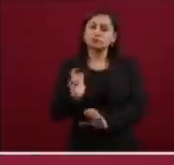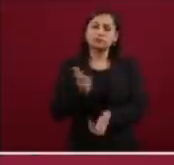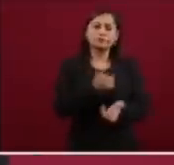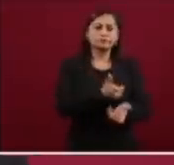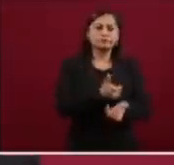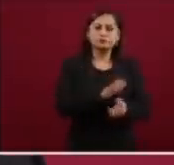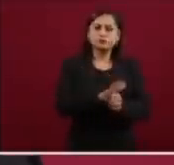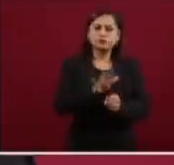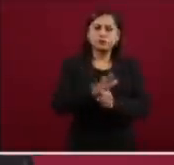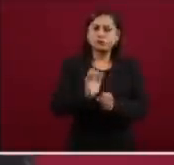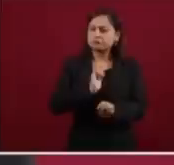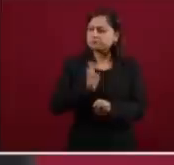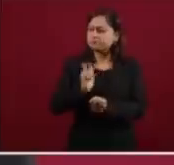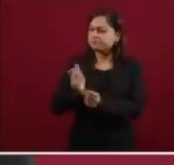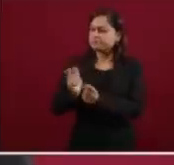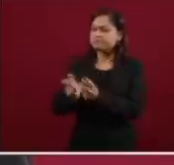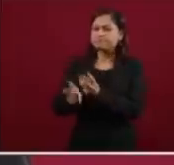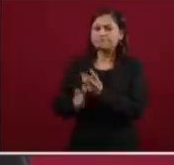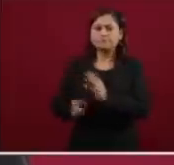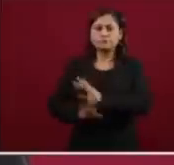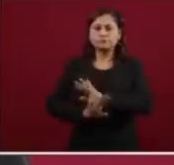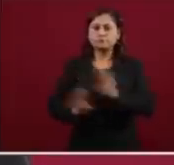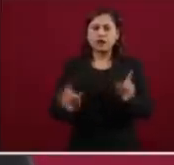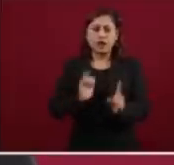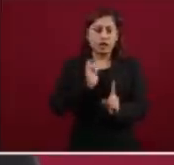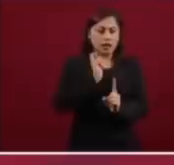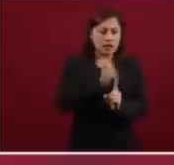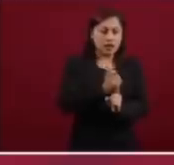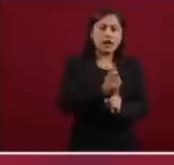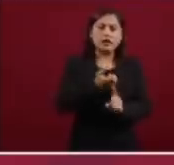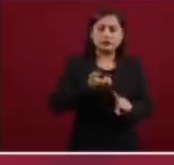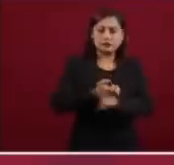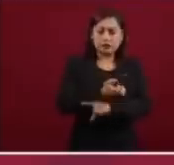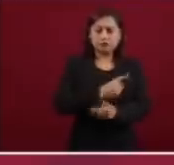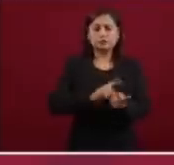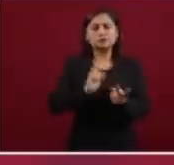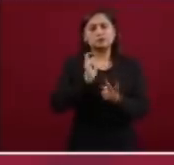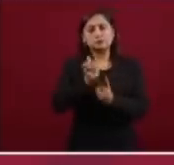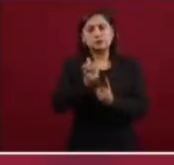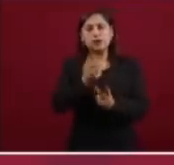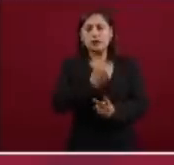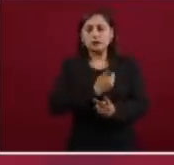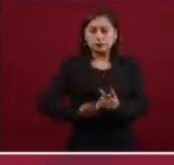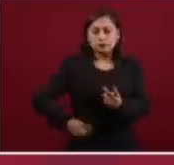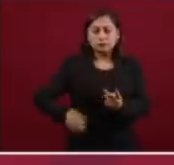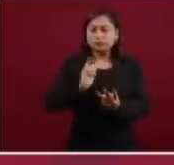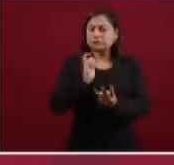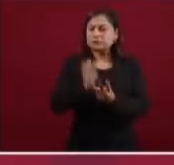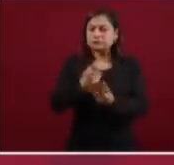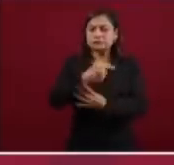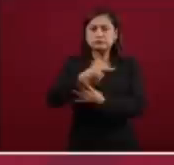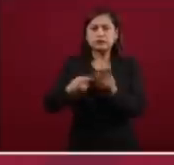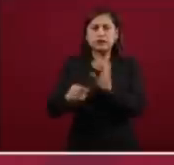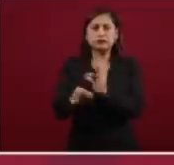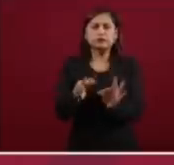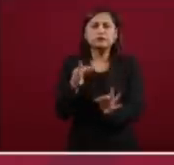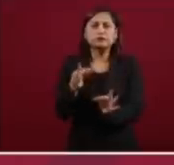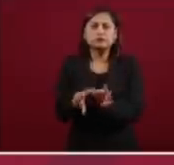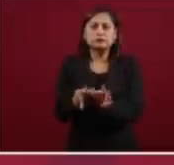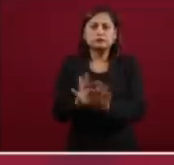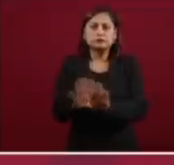corresponde al ejecutivo sin embargo se está haciendo una revisión